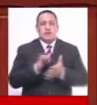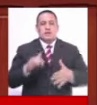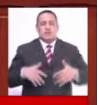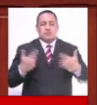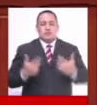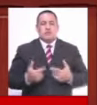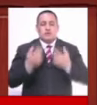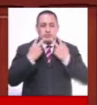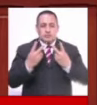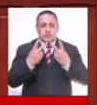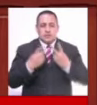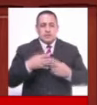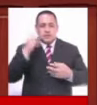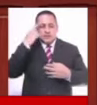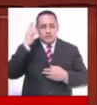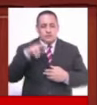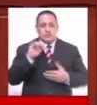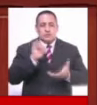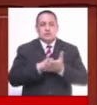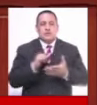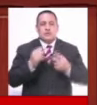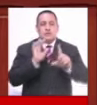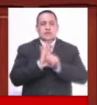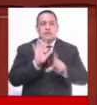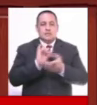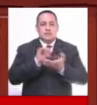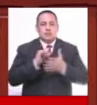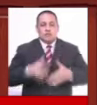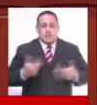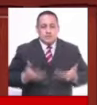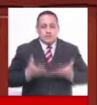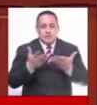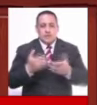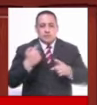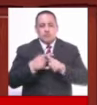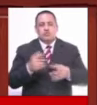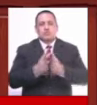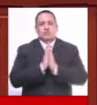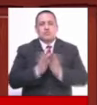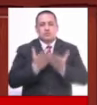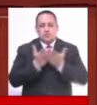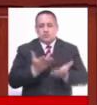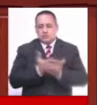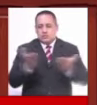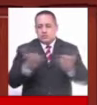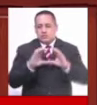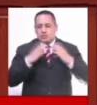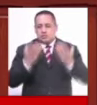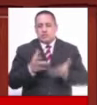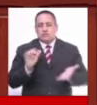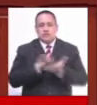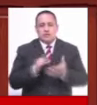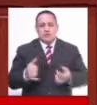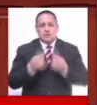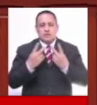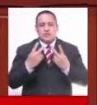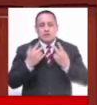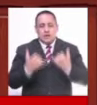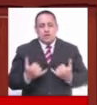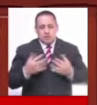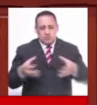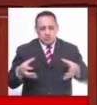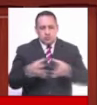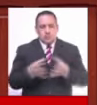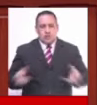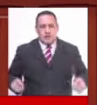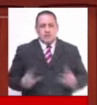haber razones para que esta ley se pueda dar. Por eso yo invocaría a la representación nacional a que nos animemos